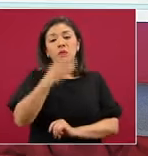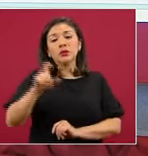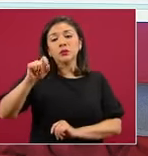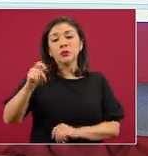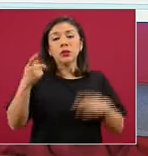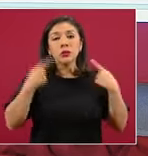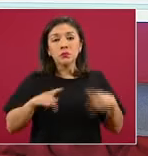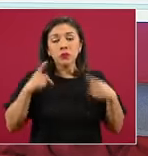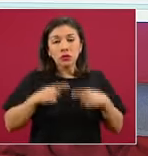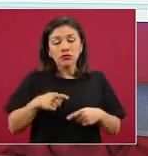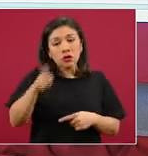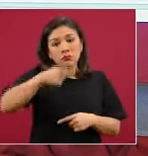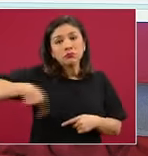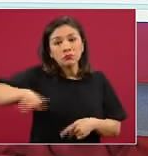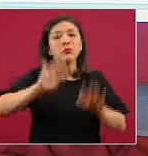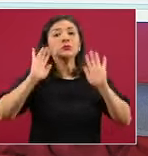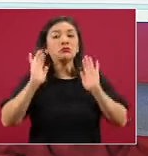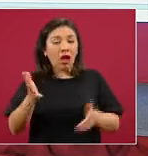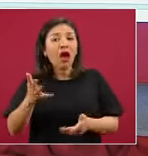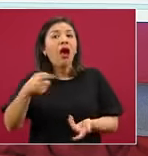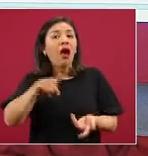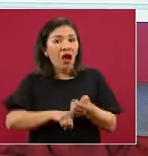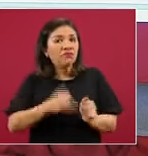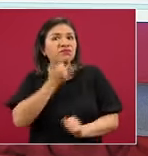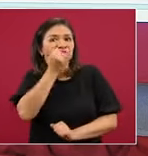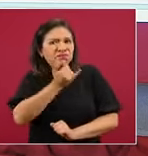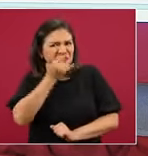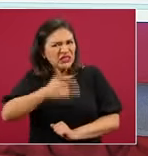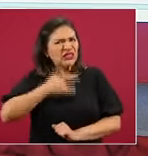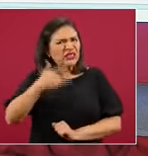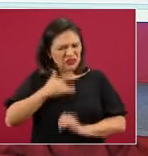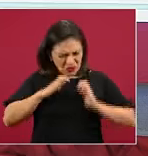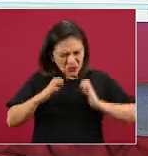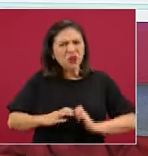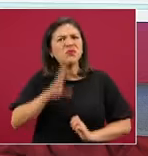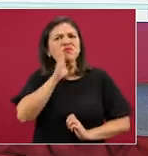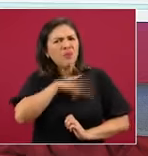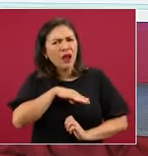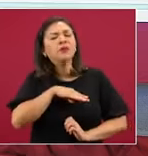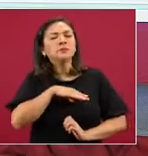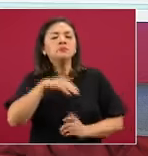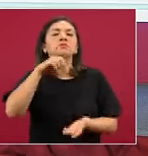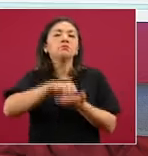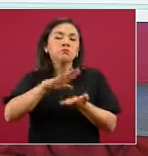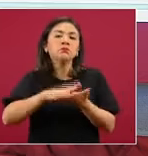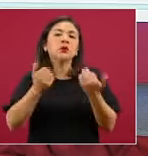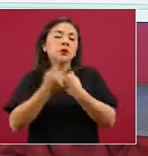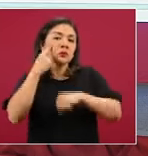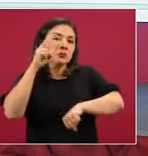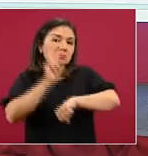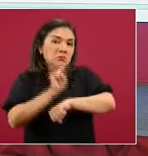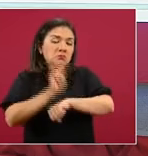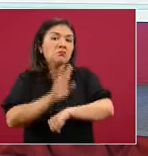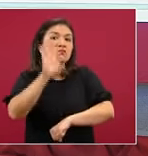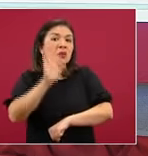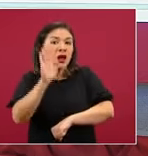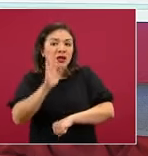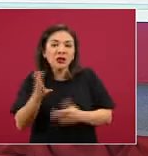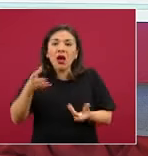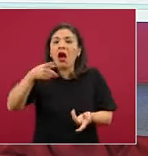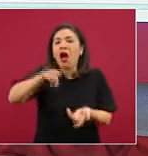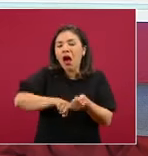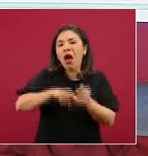199.420 personas que sí entraron, sí tuvieron un cuadro sintomático y por eso se están vigilando como parte de la